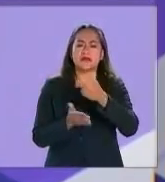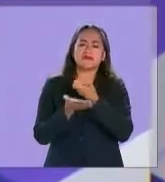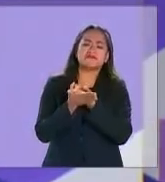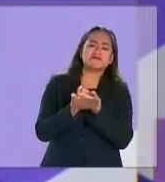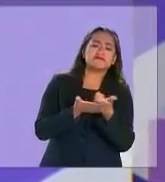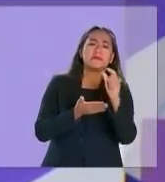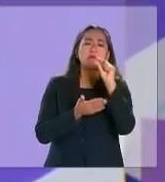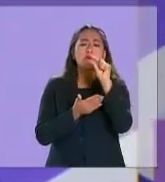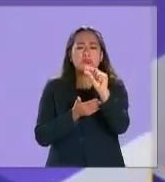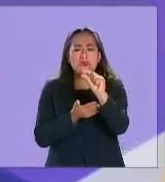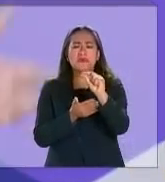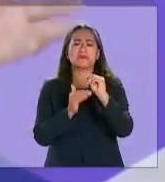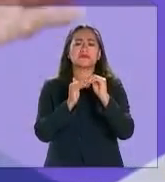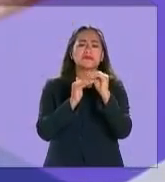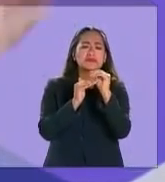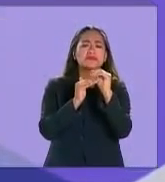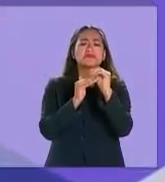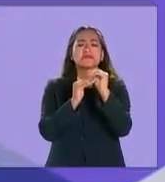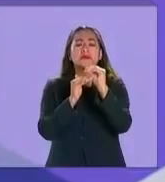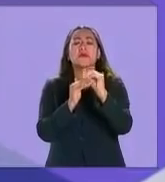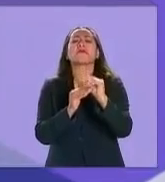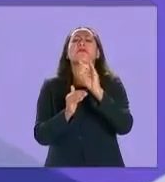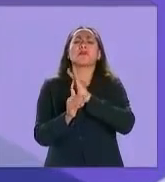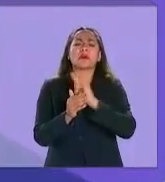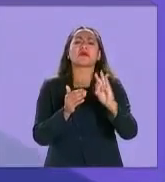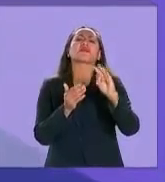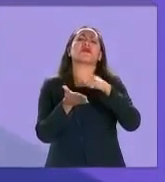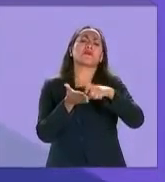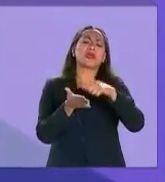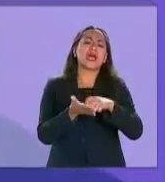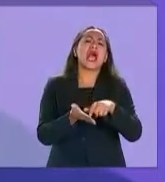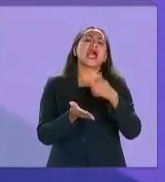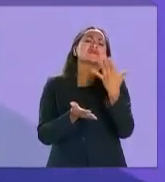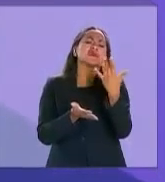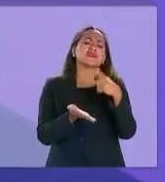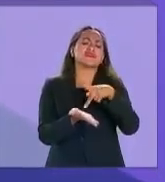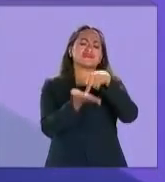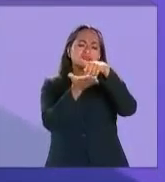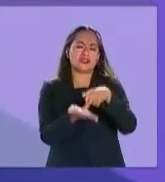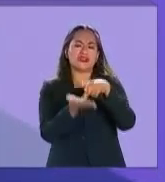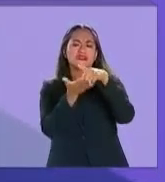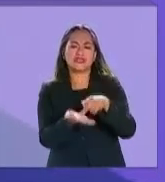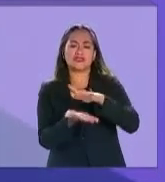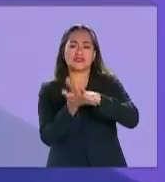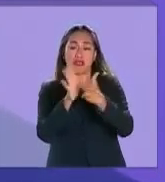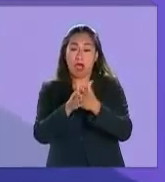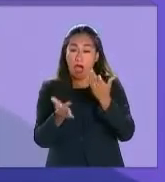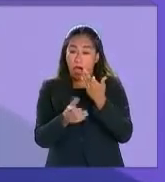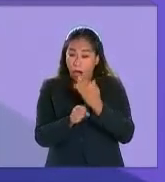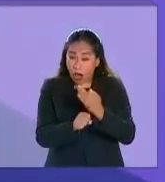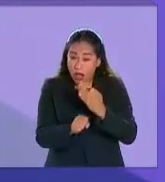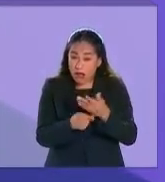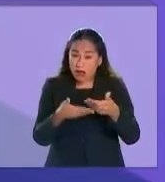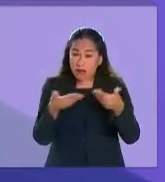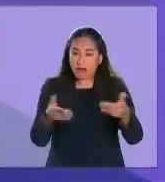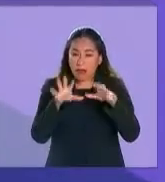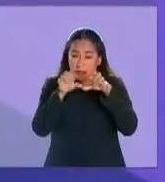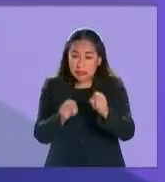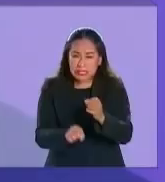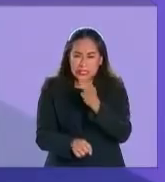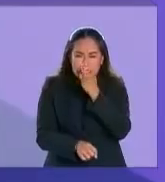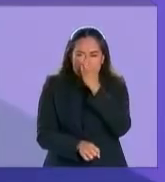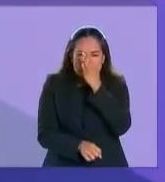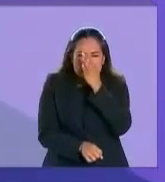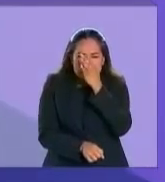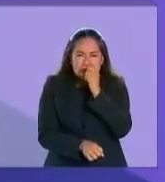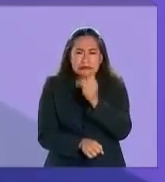comprar 50 kilos de tortilla ahora con el salario mínimo alcanza para comprar 6 kilos de